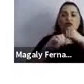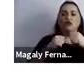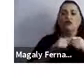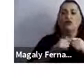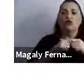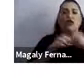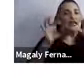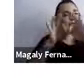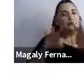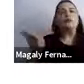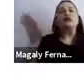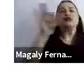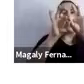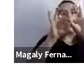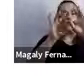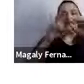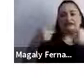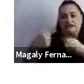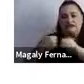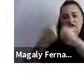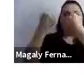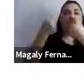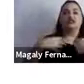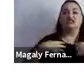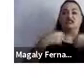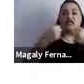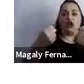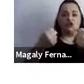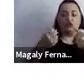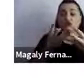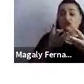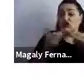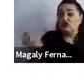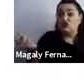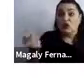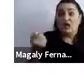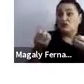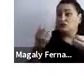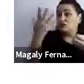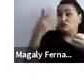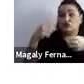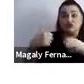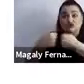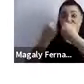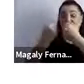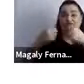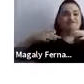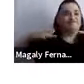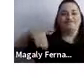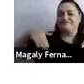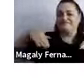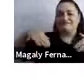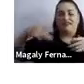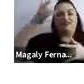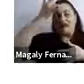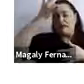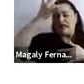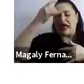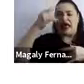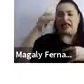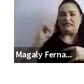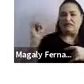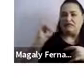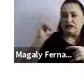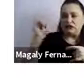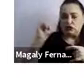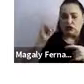importantes desafíos en salud. Todavía no se habían resuelto muchos de los desafíos de las enfermedades infecciosas que mayor